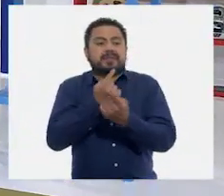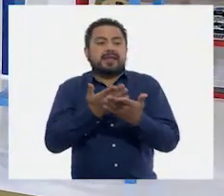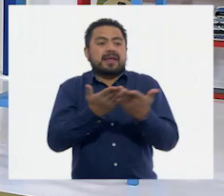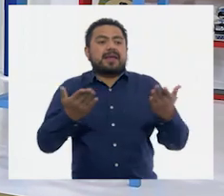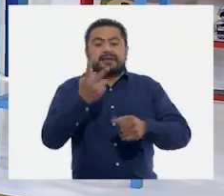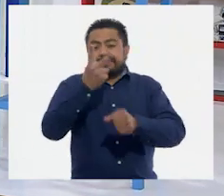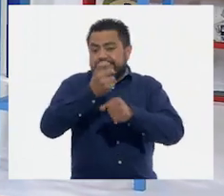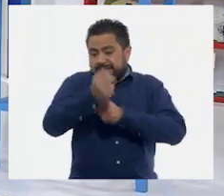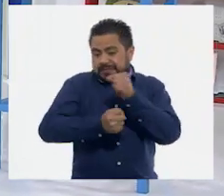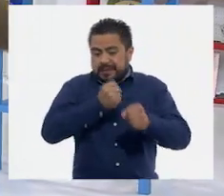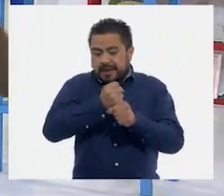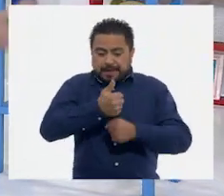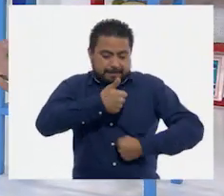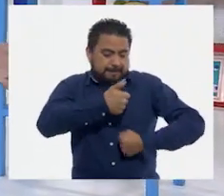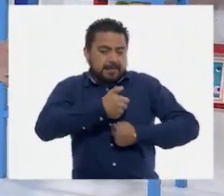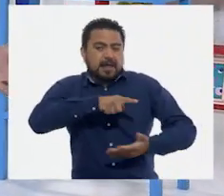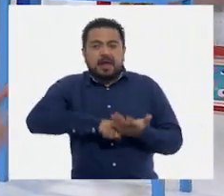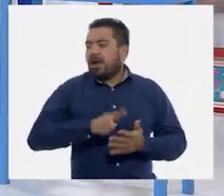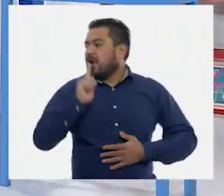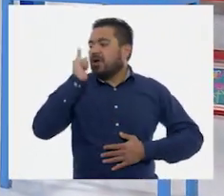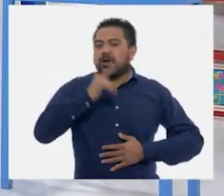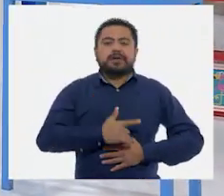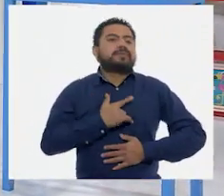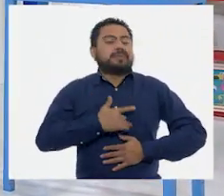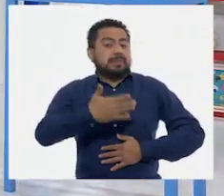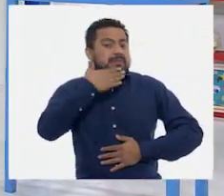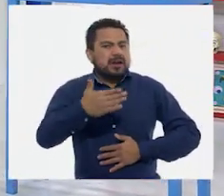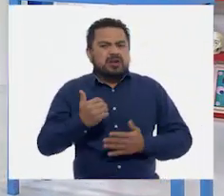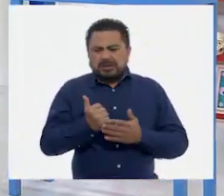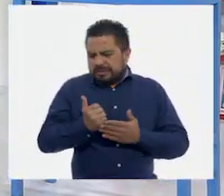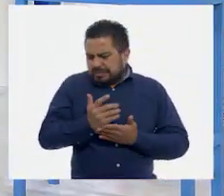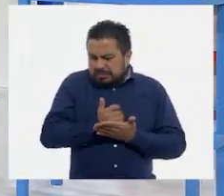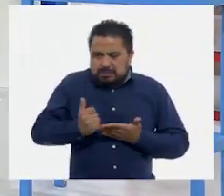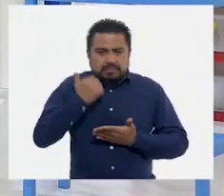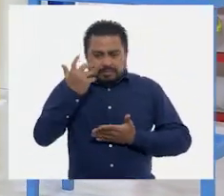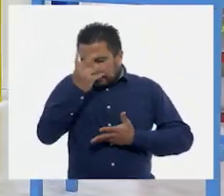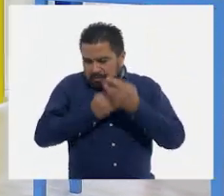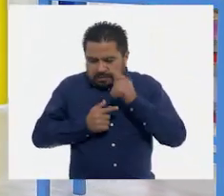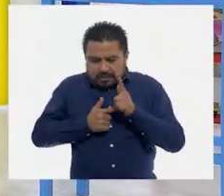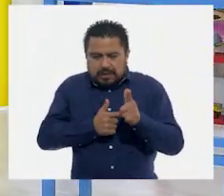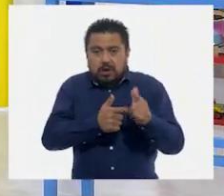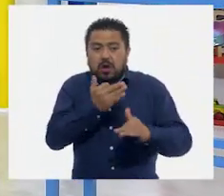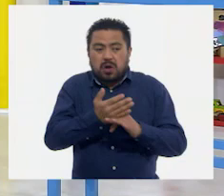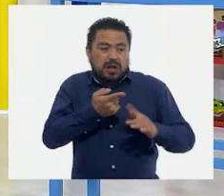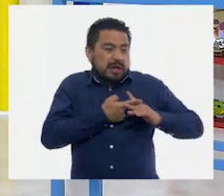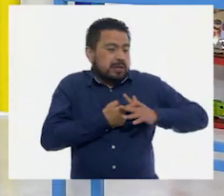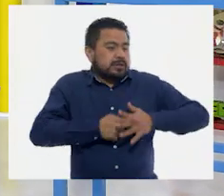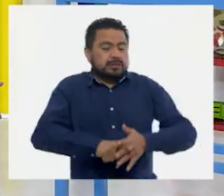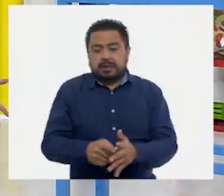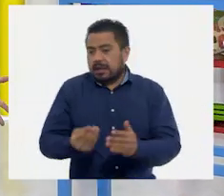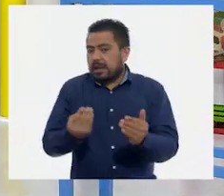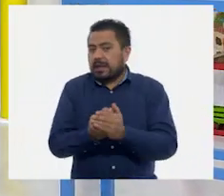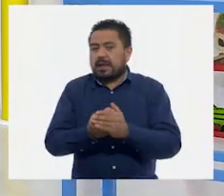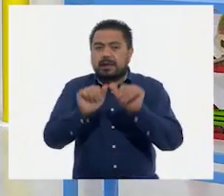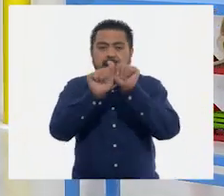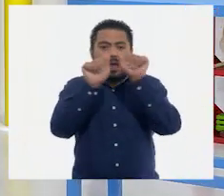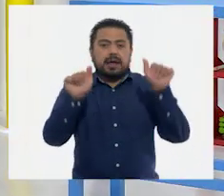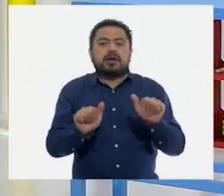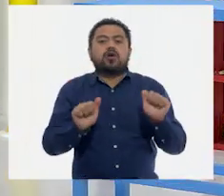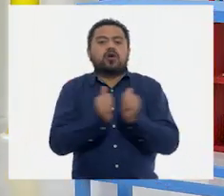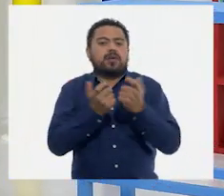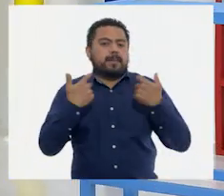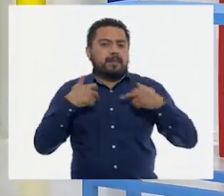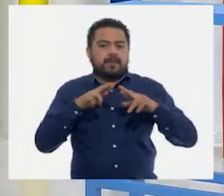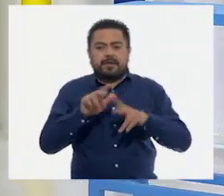niñas y niños de segundo grado de primaria. Espero que muy bien y con muchas ganas de aprender porque estamos a punto de comenzar nuestra clase de artes con el